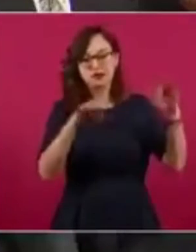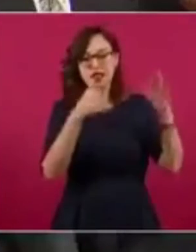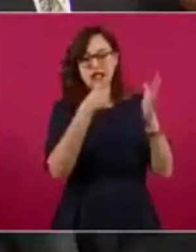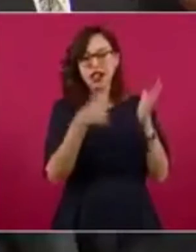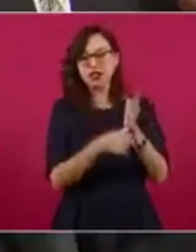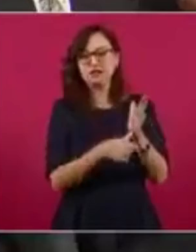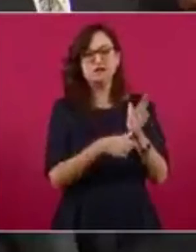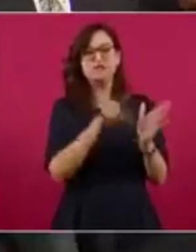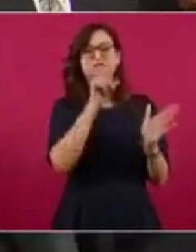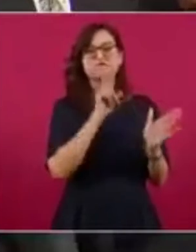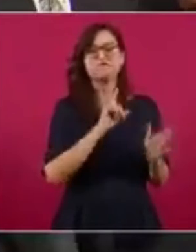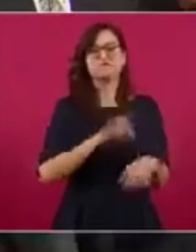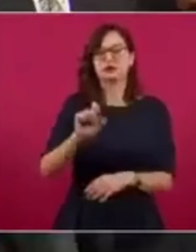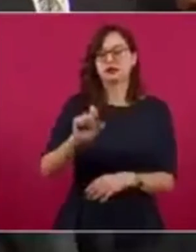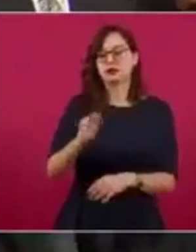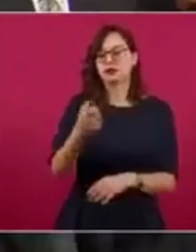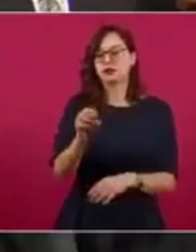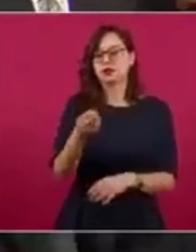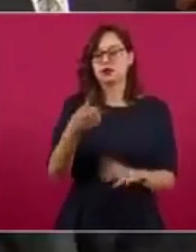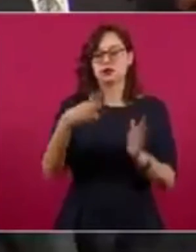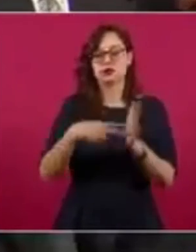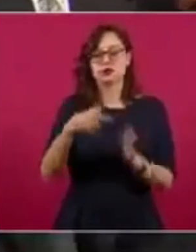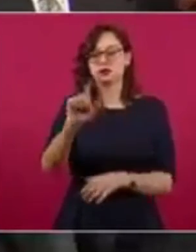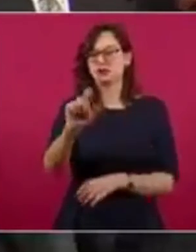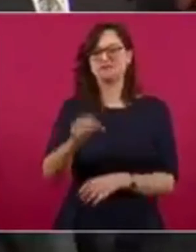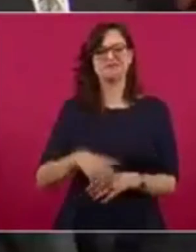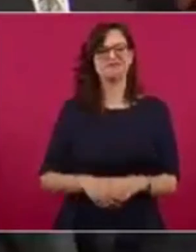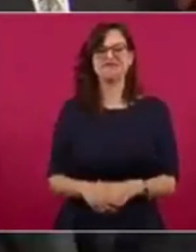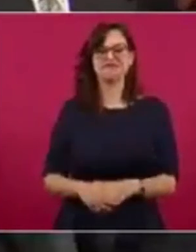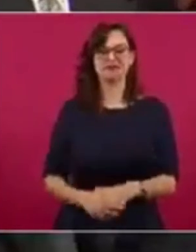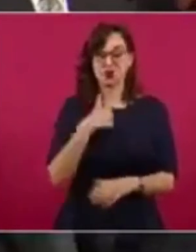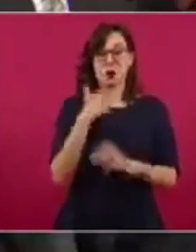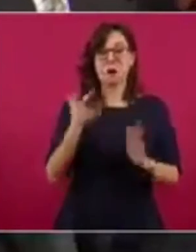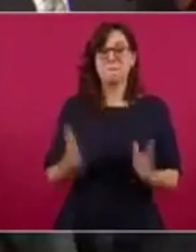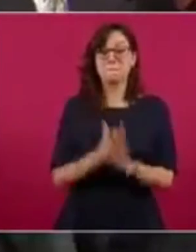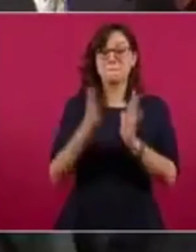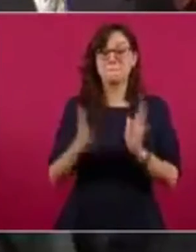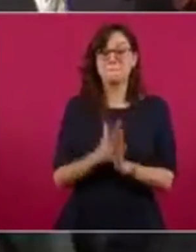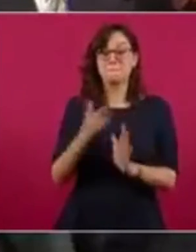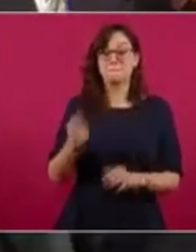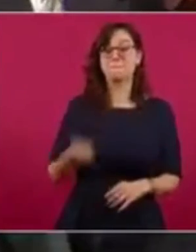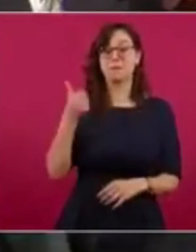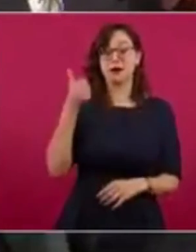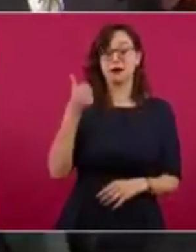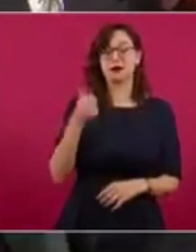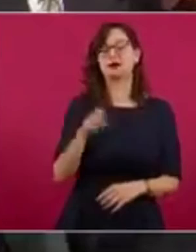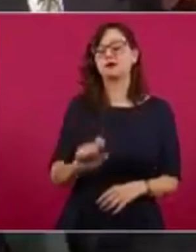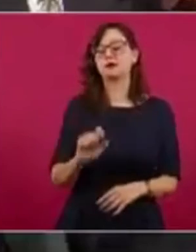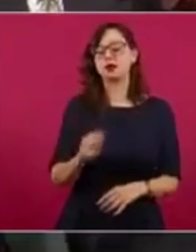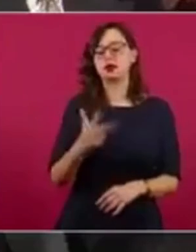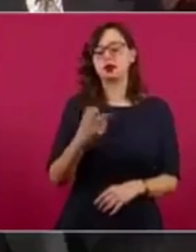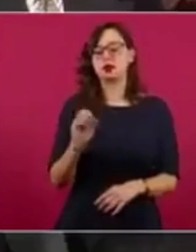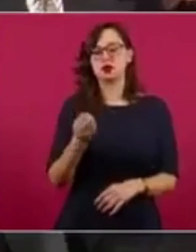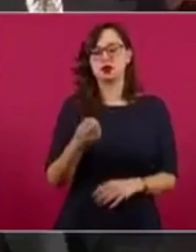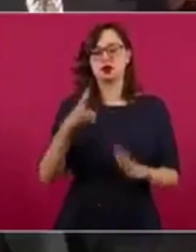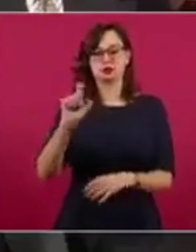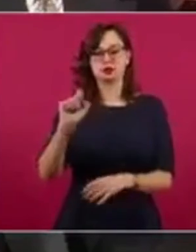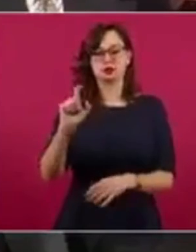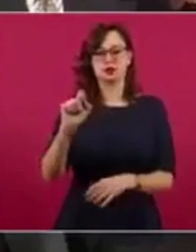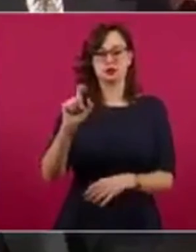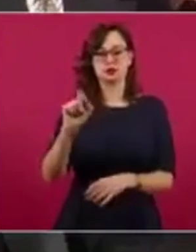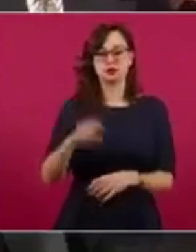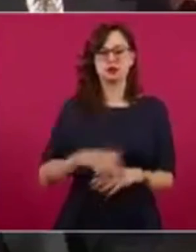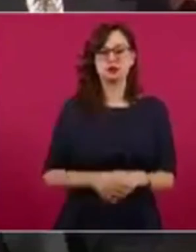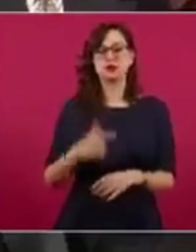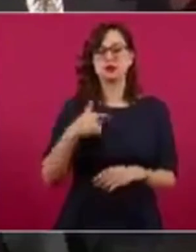el 7 de octubre del 2020... La primera vez que yo tuve participación en sus conferencias fue el 28 de octubre del 2020.